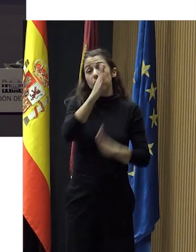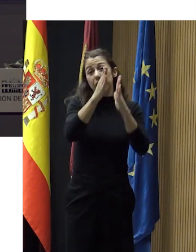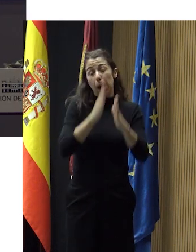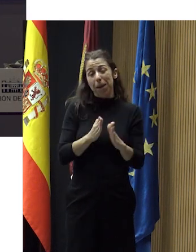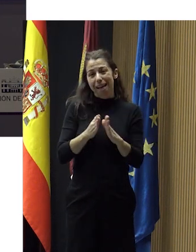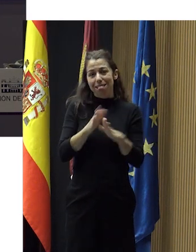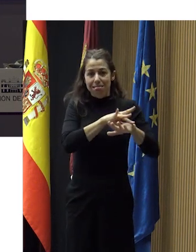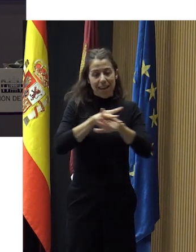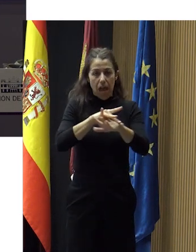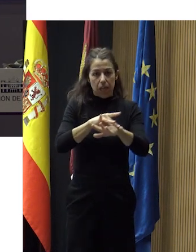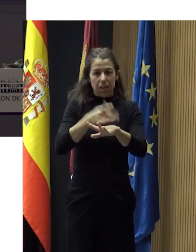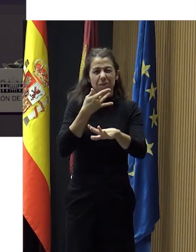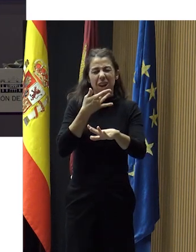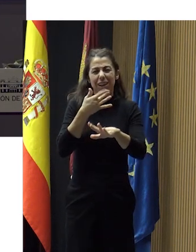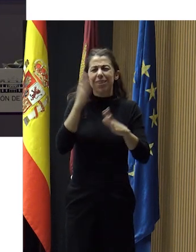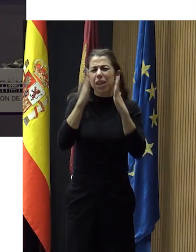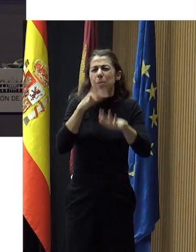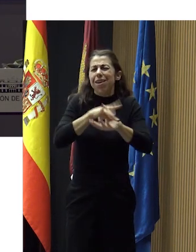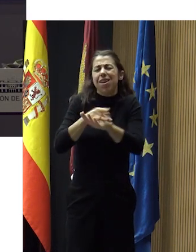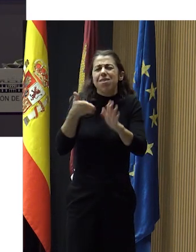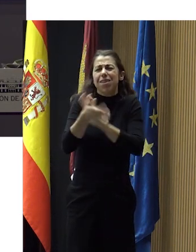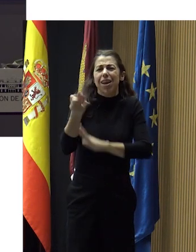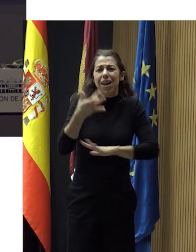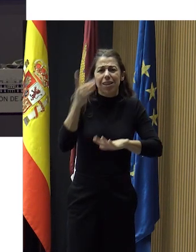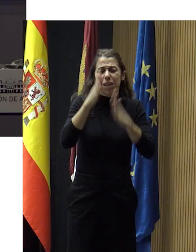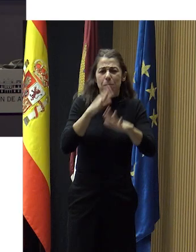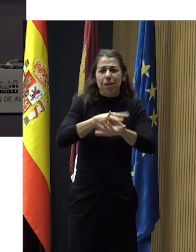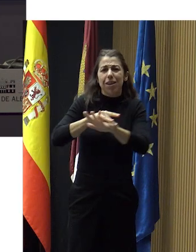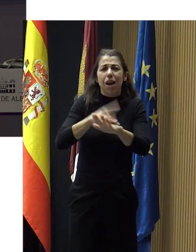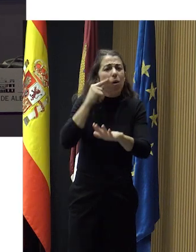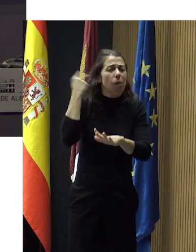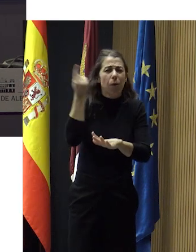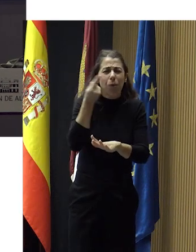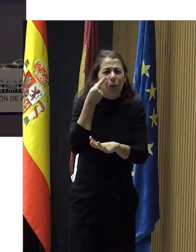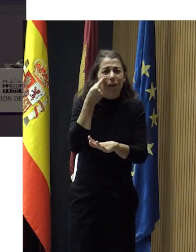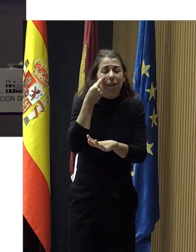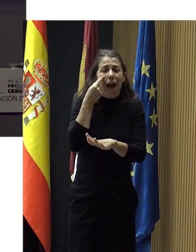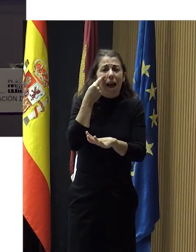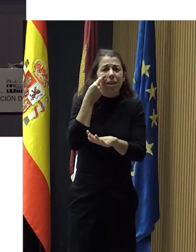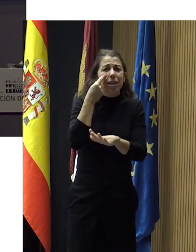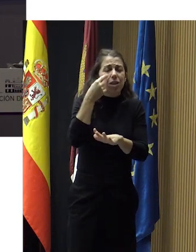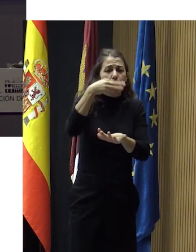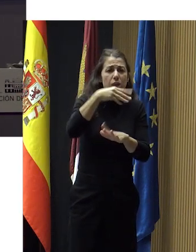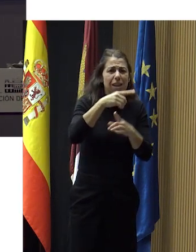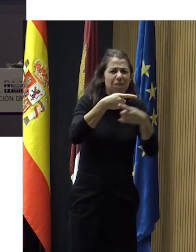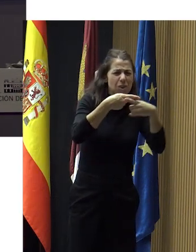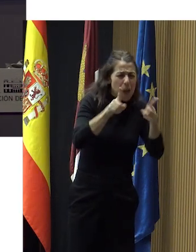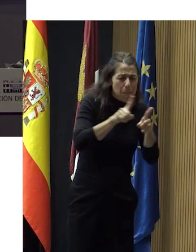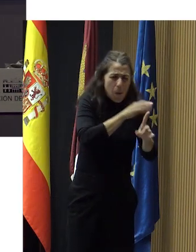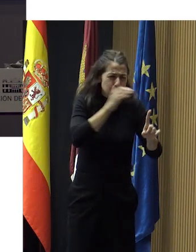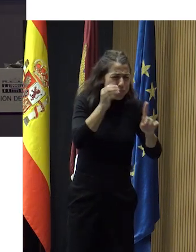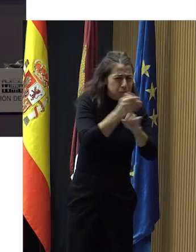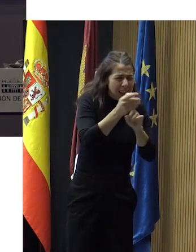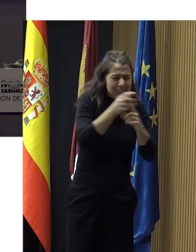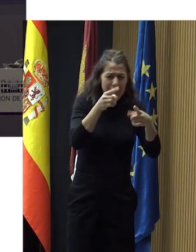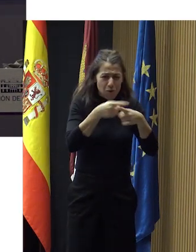terapias dirigidas. ¿Qué son las terapias dirigidas? Pues las terapias dirigidas lo que hacen es identificar esa mutación en las células, esa cosa que les hace